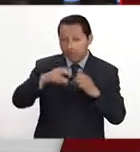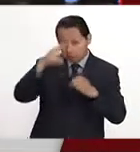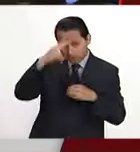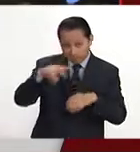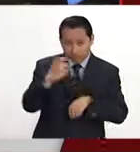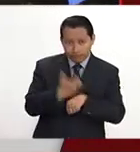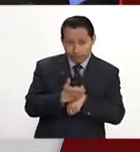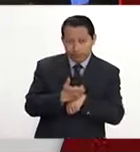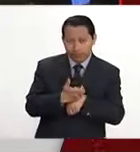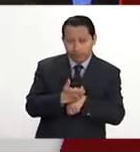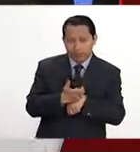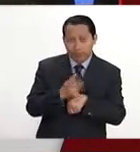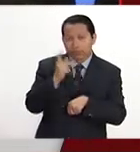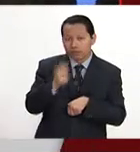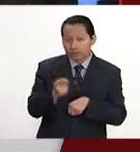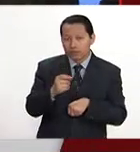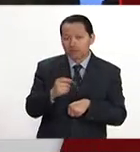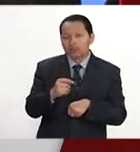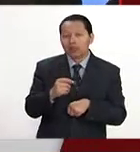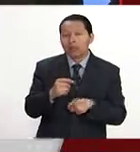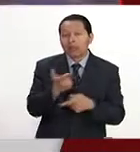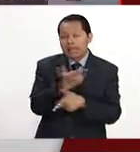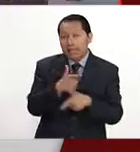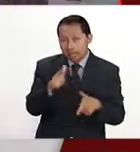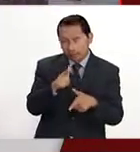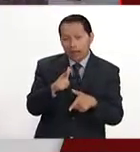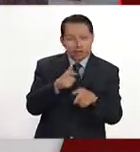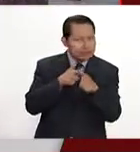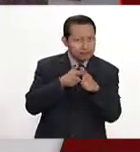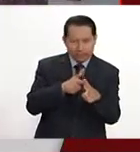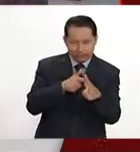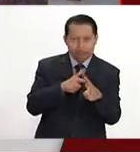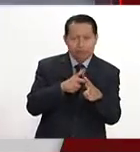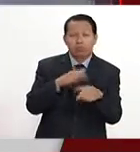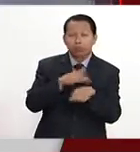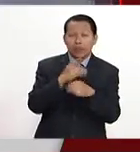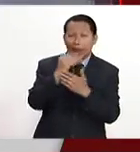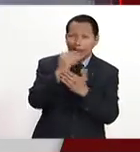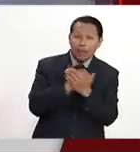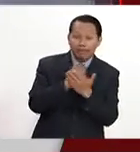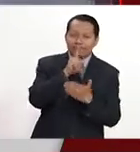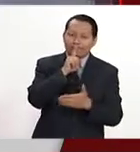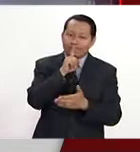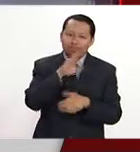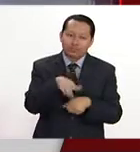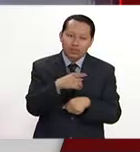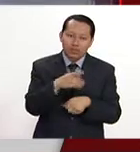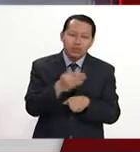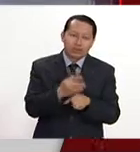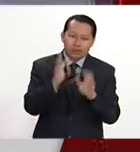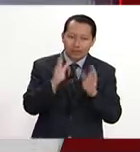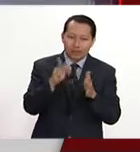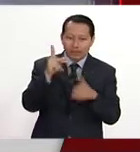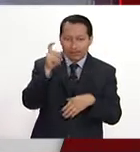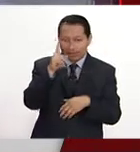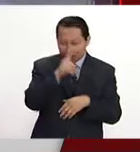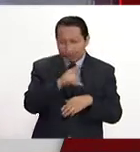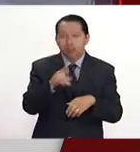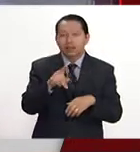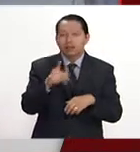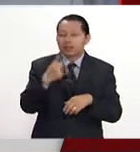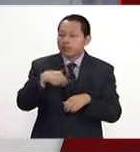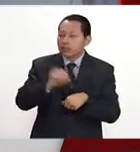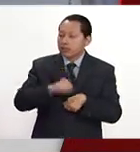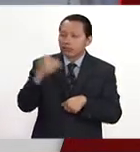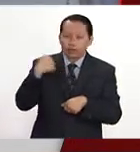y Estados Unidos no sea menos libre de lo que ya es ahorita. Que es ya de por sí un reto importante. Recordamos hace algunas